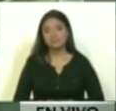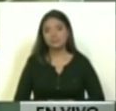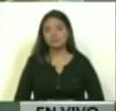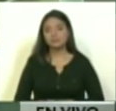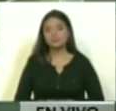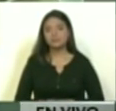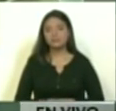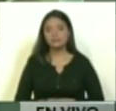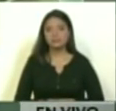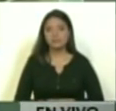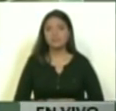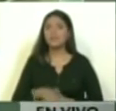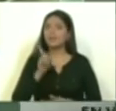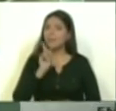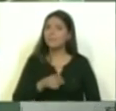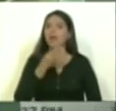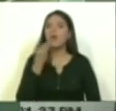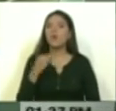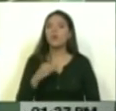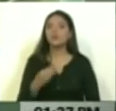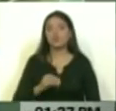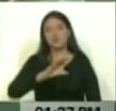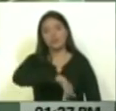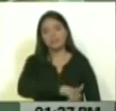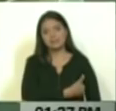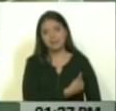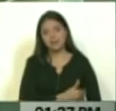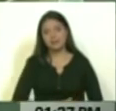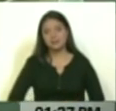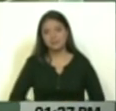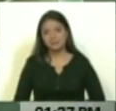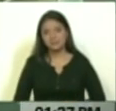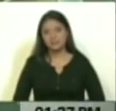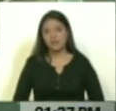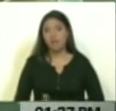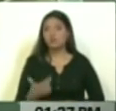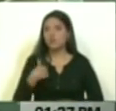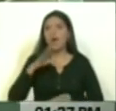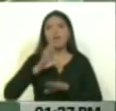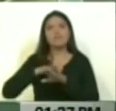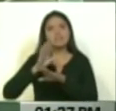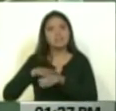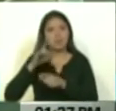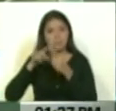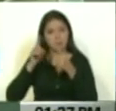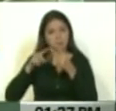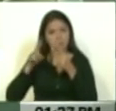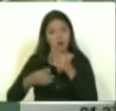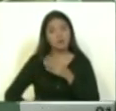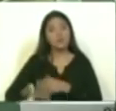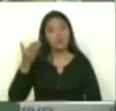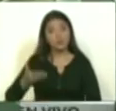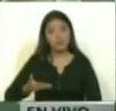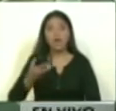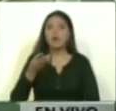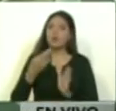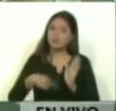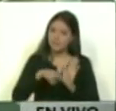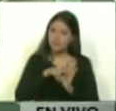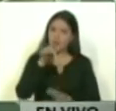Igualmente a la juventud universitaria. Y allí yo hice varios anuncios muy importantes, que quiero